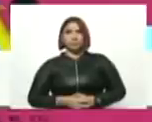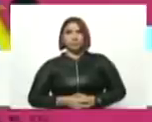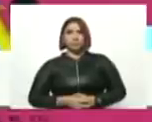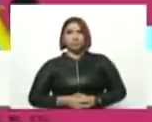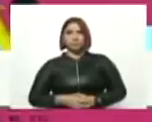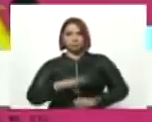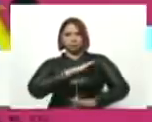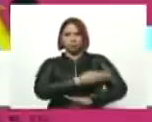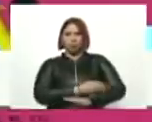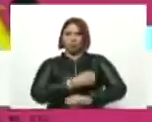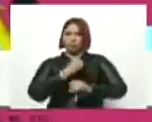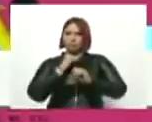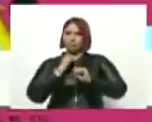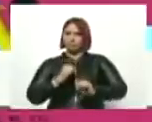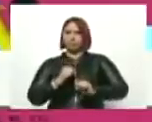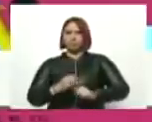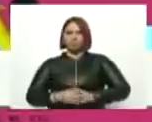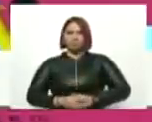Firme.